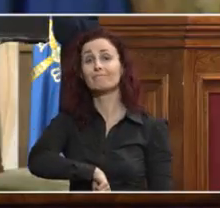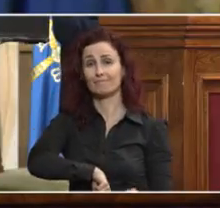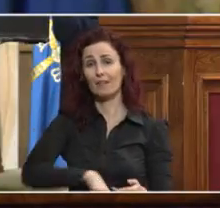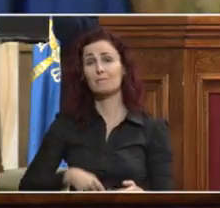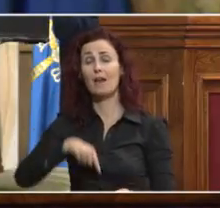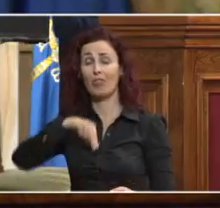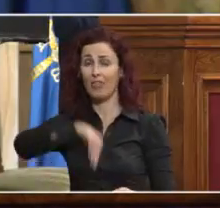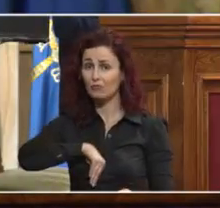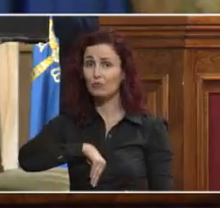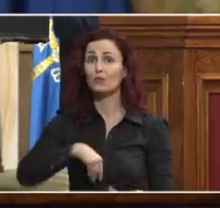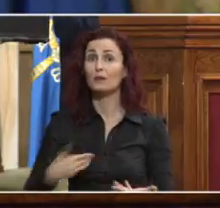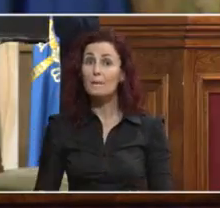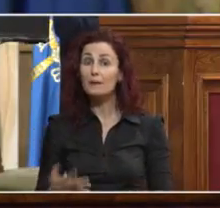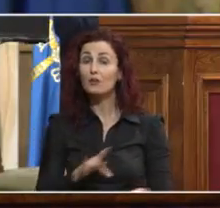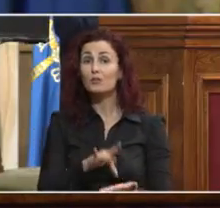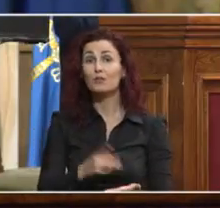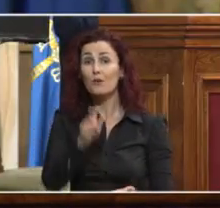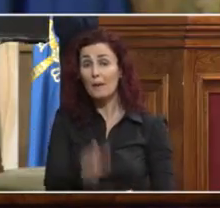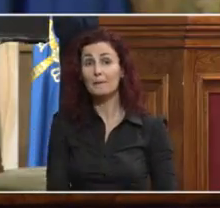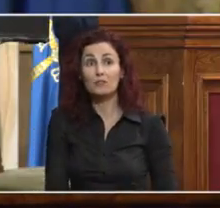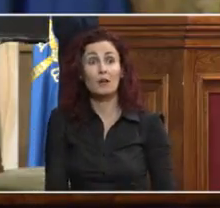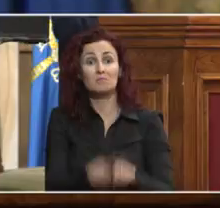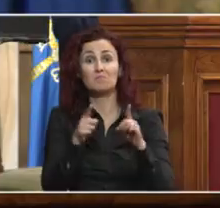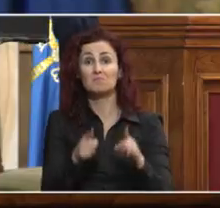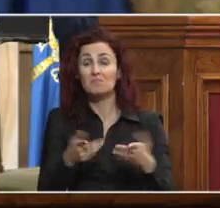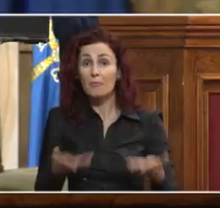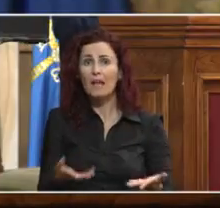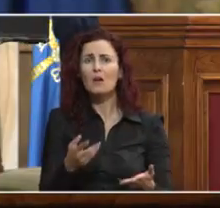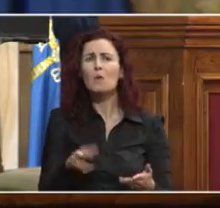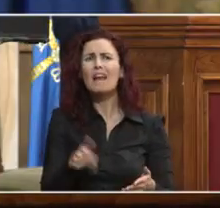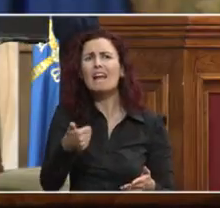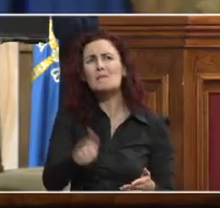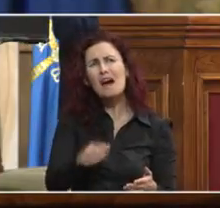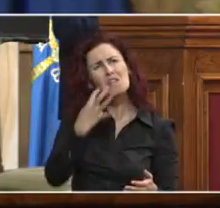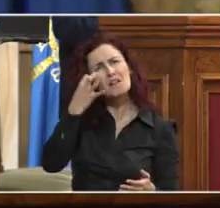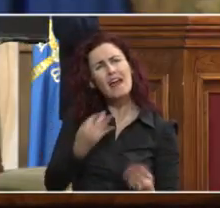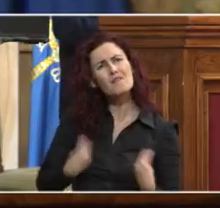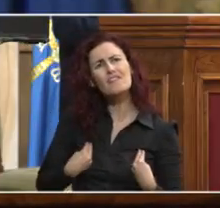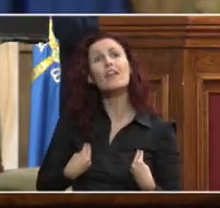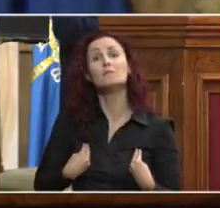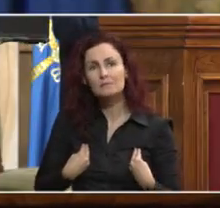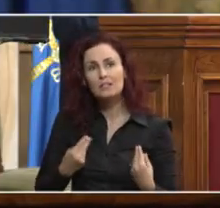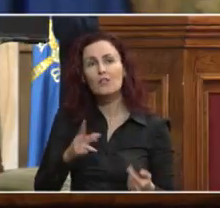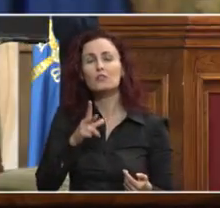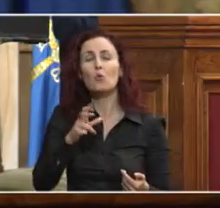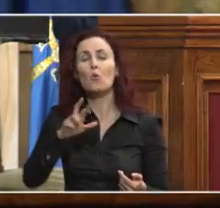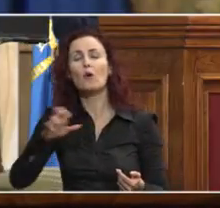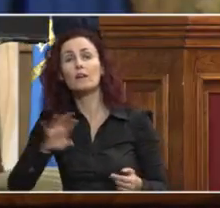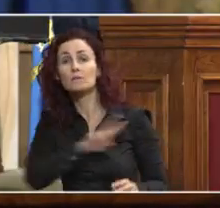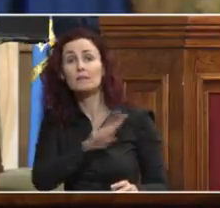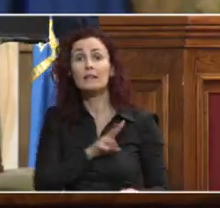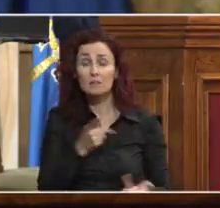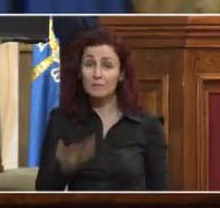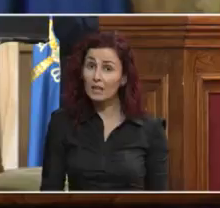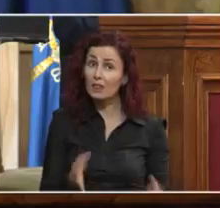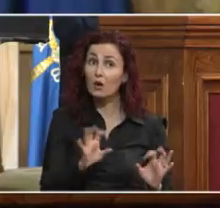espíritu. Pero cuando un infeliz le pregunta: «Hermano, ¿cuál es el verdadero sentido de la vida?», Warren responde: «El sentido de la